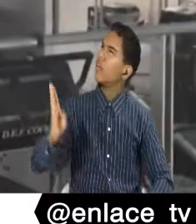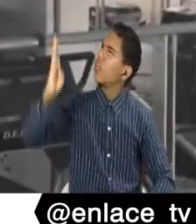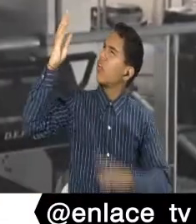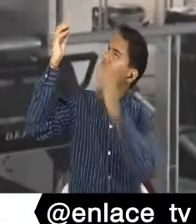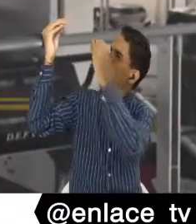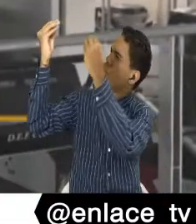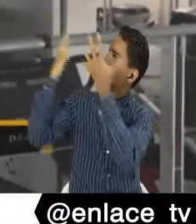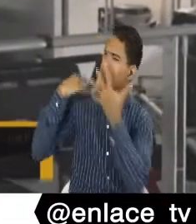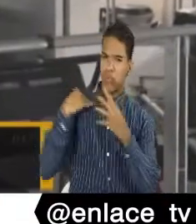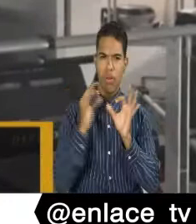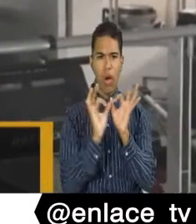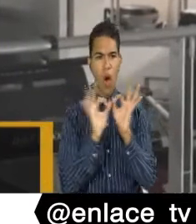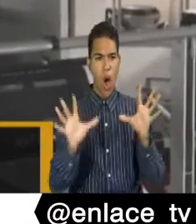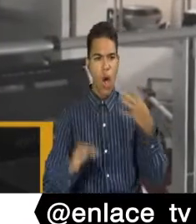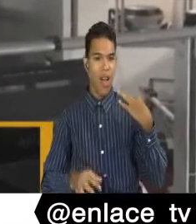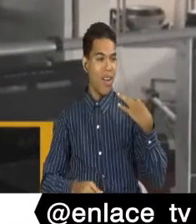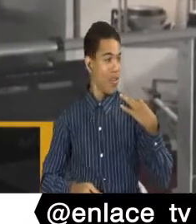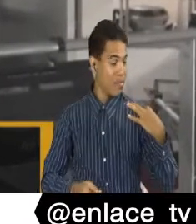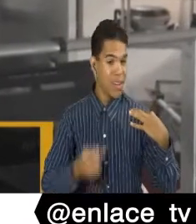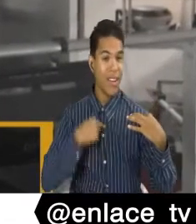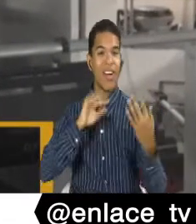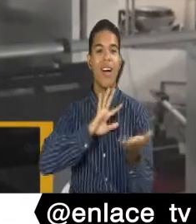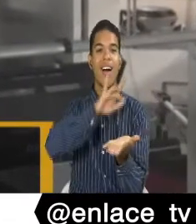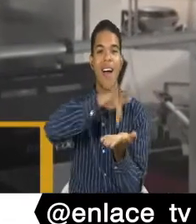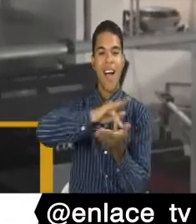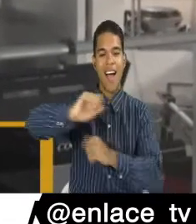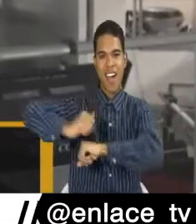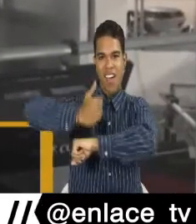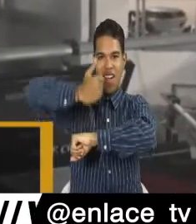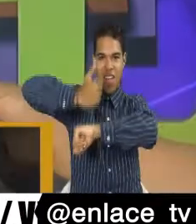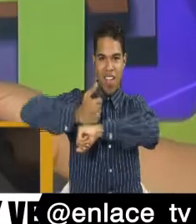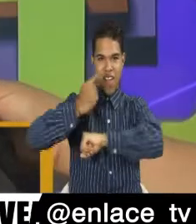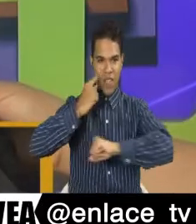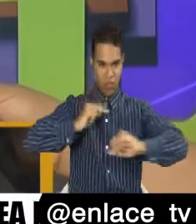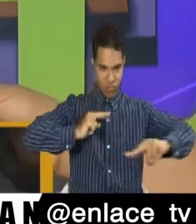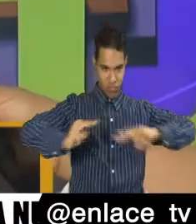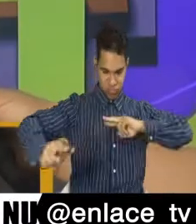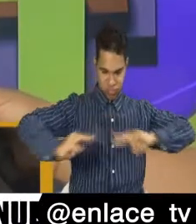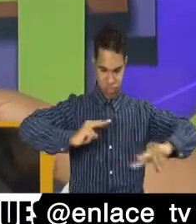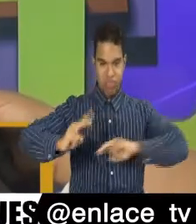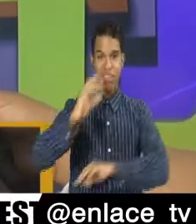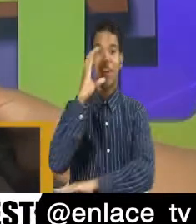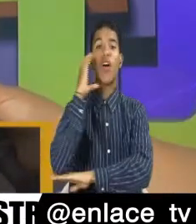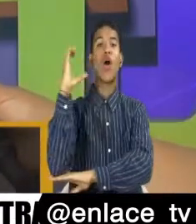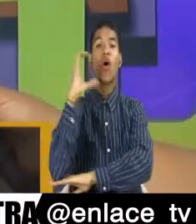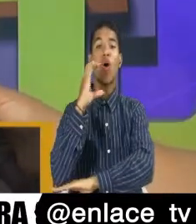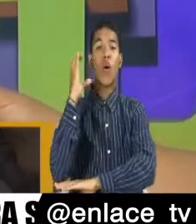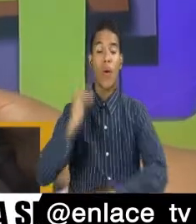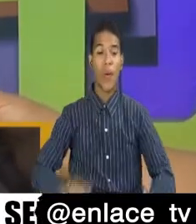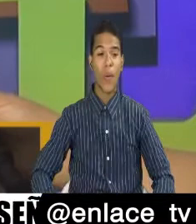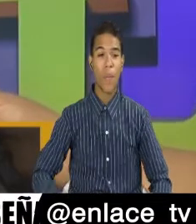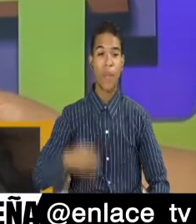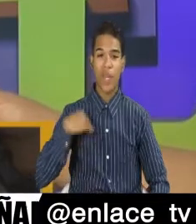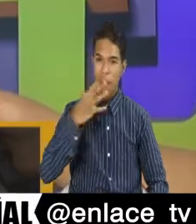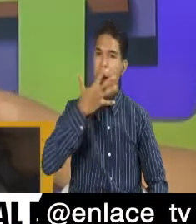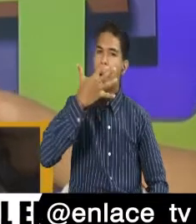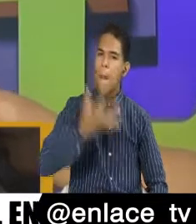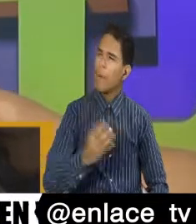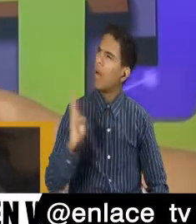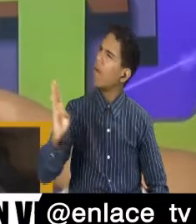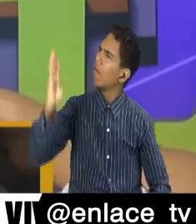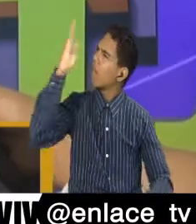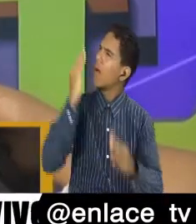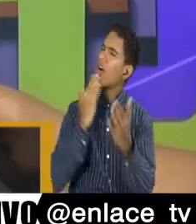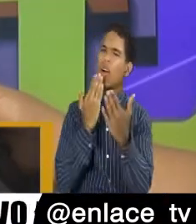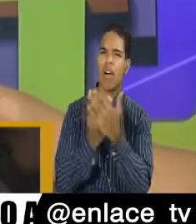oportunidad que le ofrece CMI para ser su nueva jefe de corresponsales en Colombia. Es una bendición de Dios, hicimos una diligencia en la ciudad de